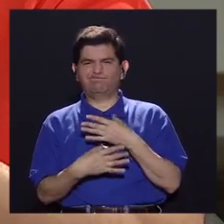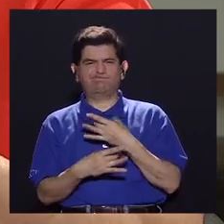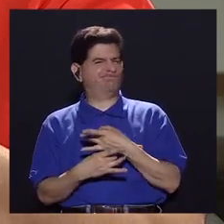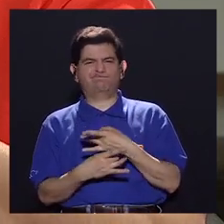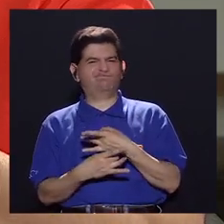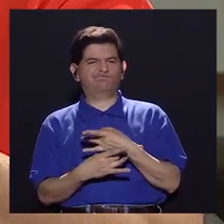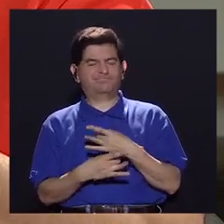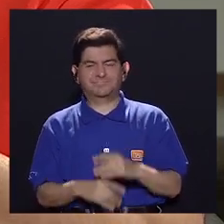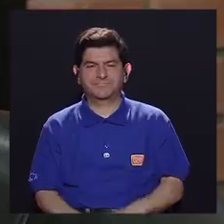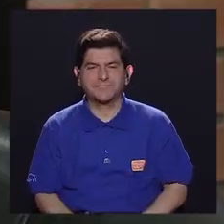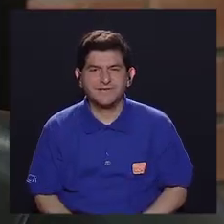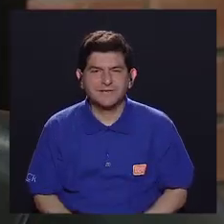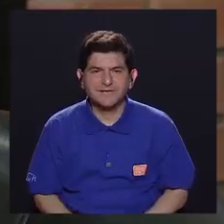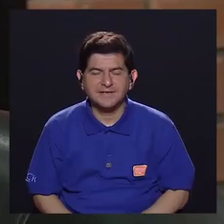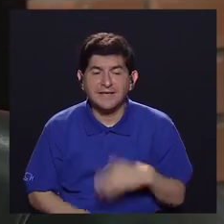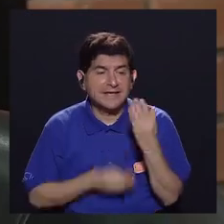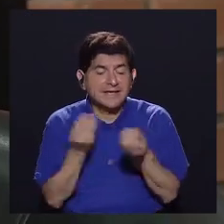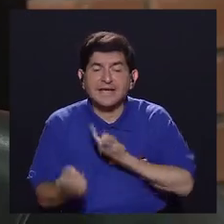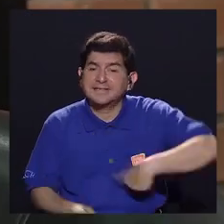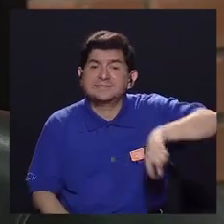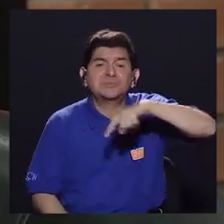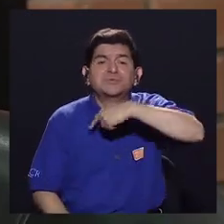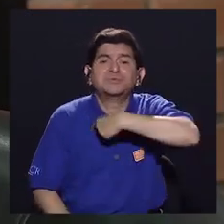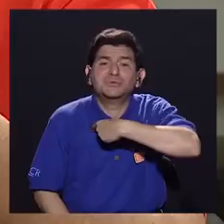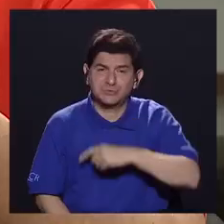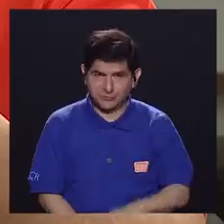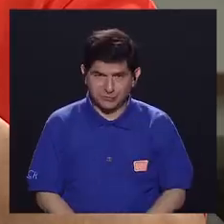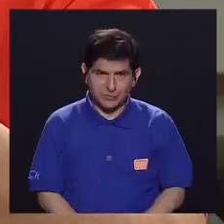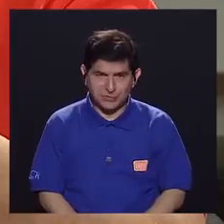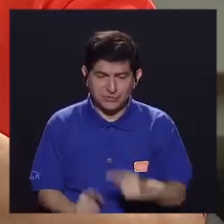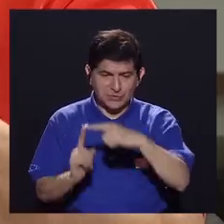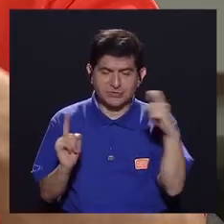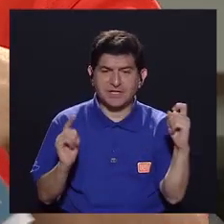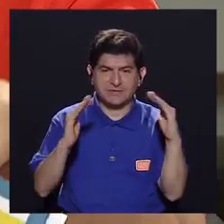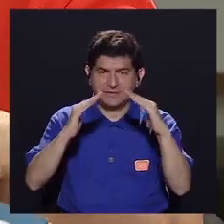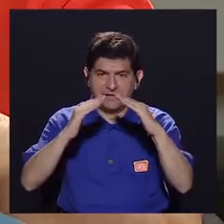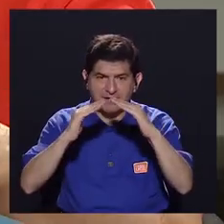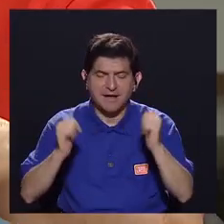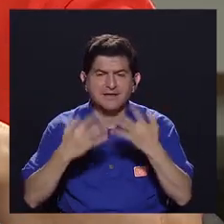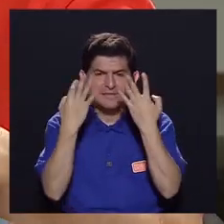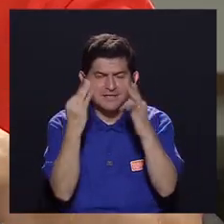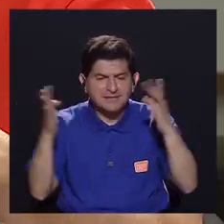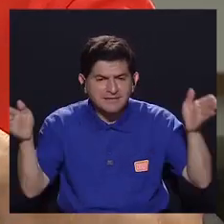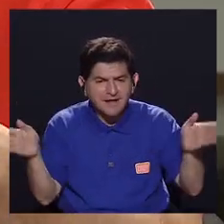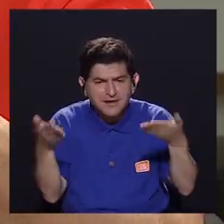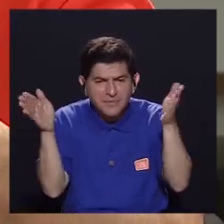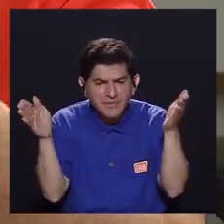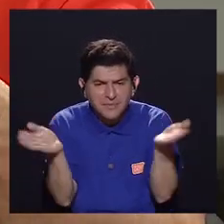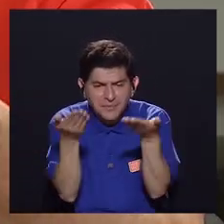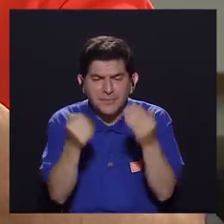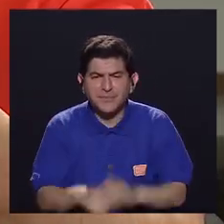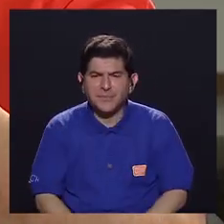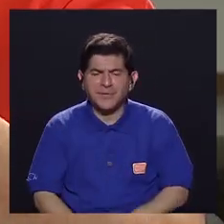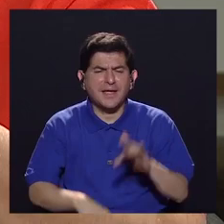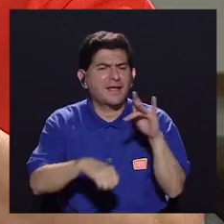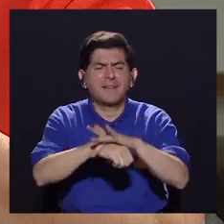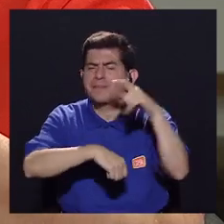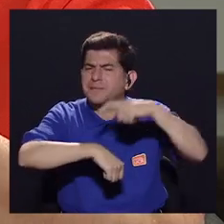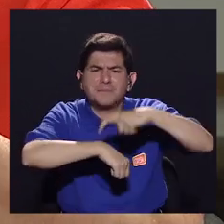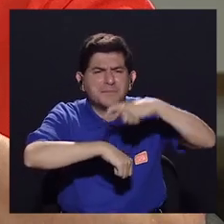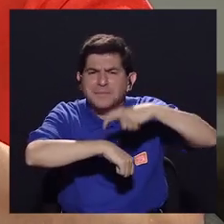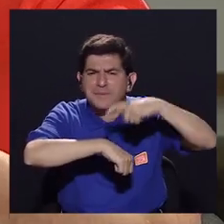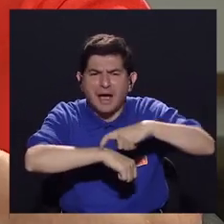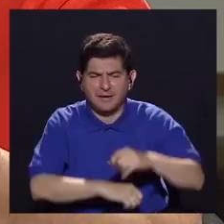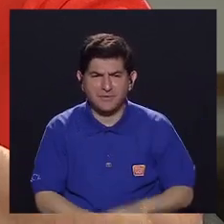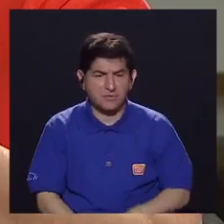coloquialmente, no le hace mucho tiro. ¿Qué podemos hacer nosotros desde nuestros hogares para ir incentivando